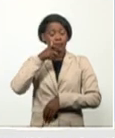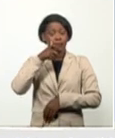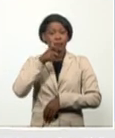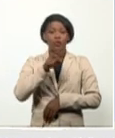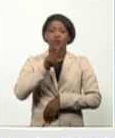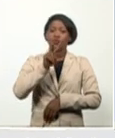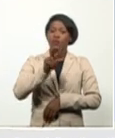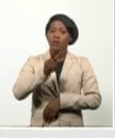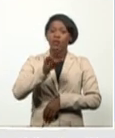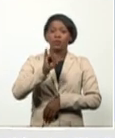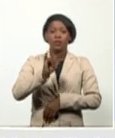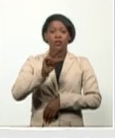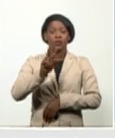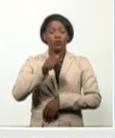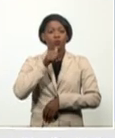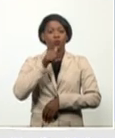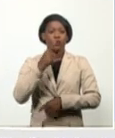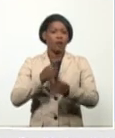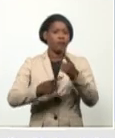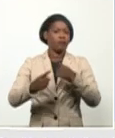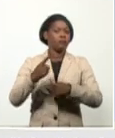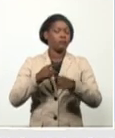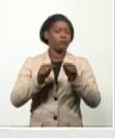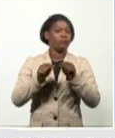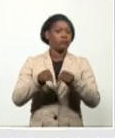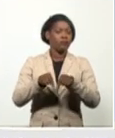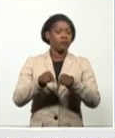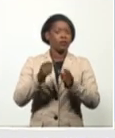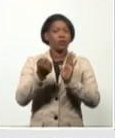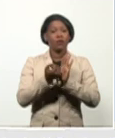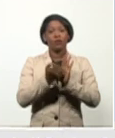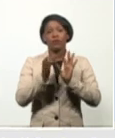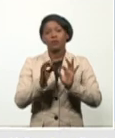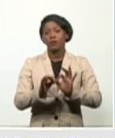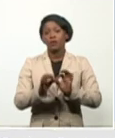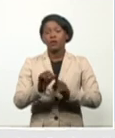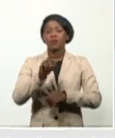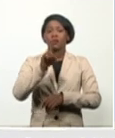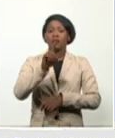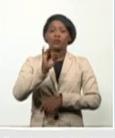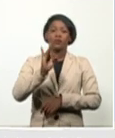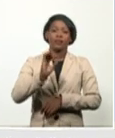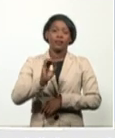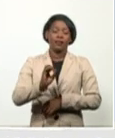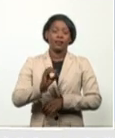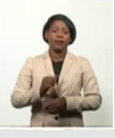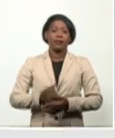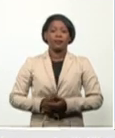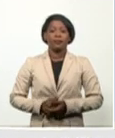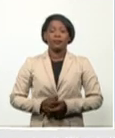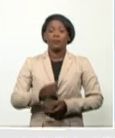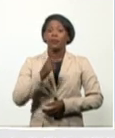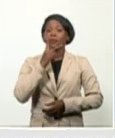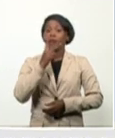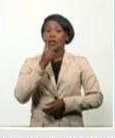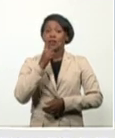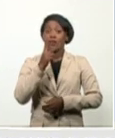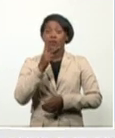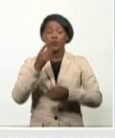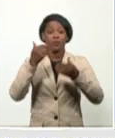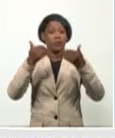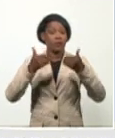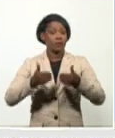262 sospechosos y confirmados 170. En la atención primaria de salud se